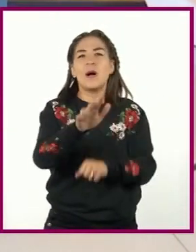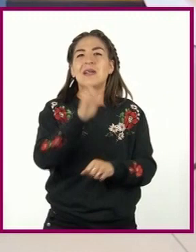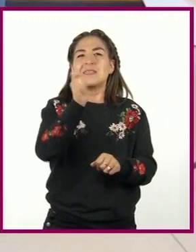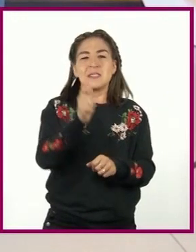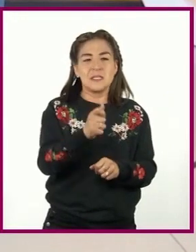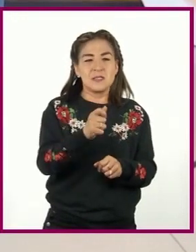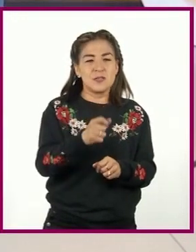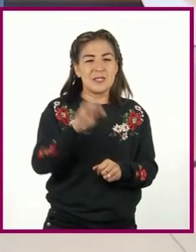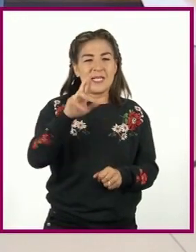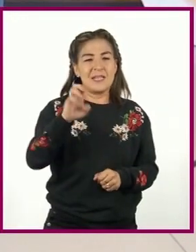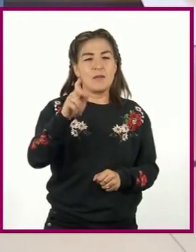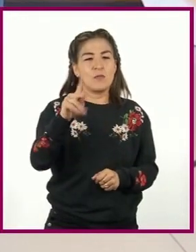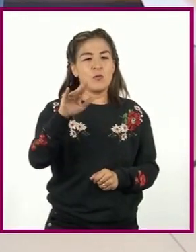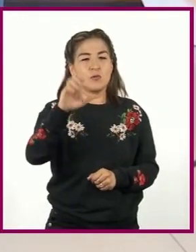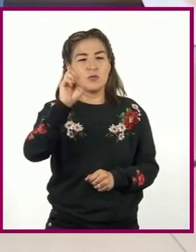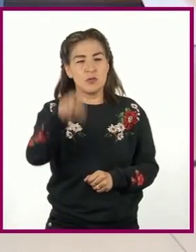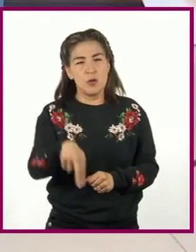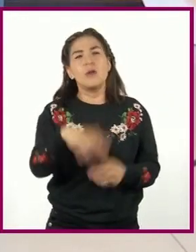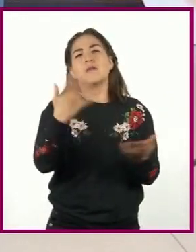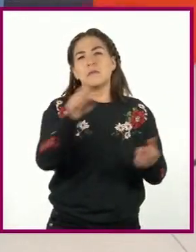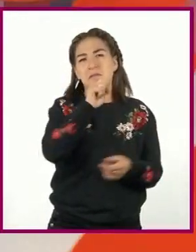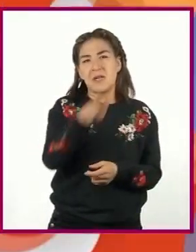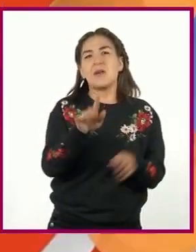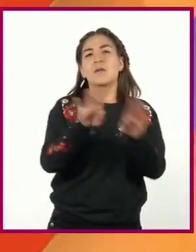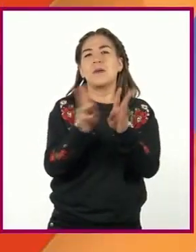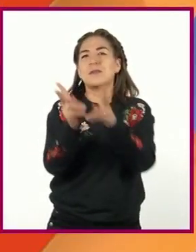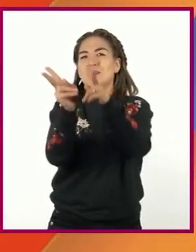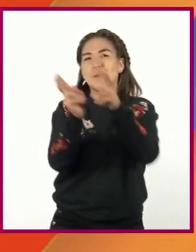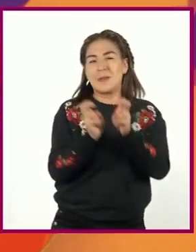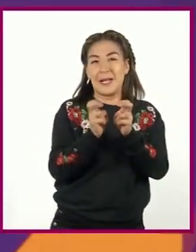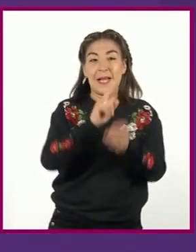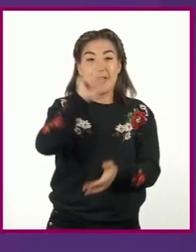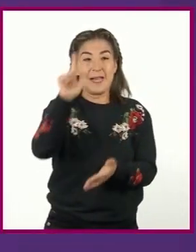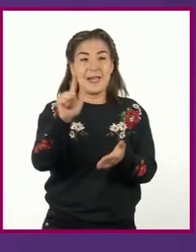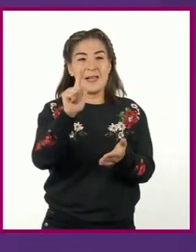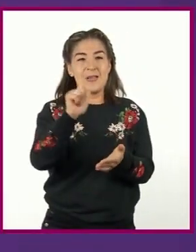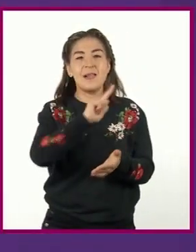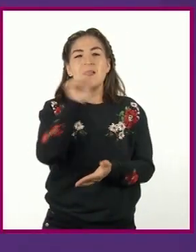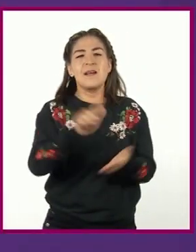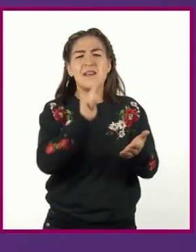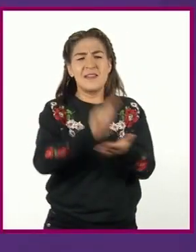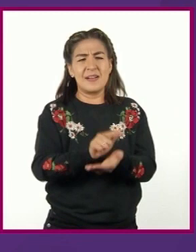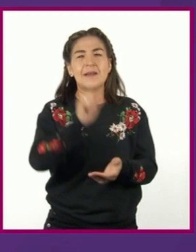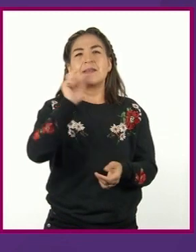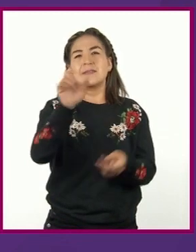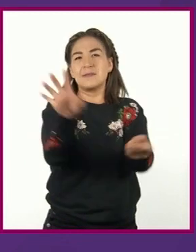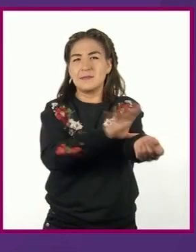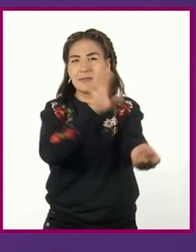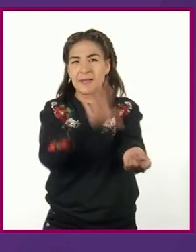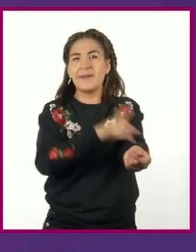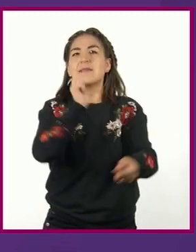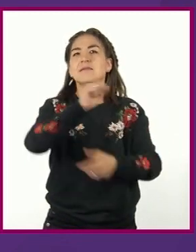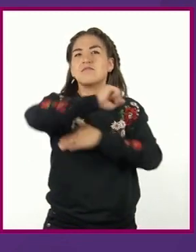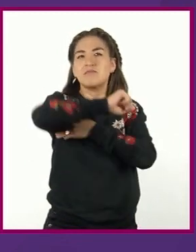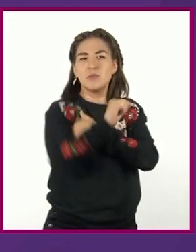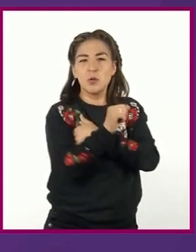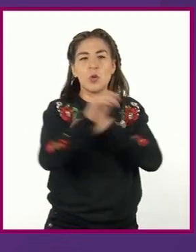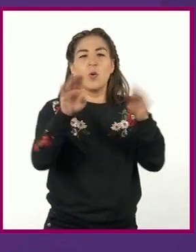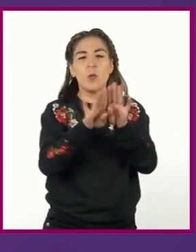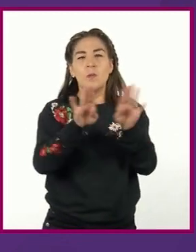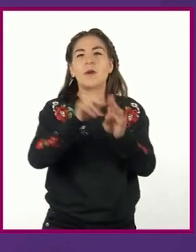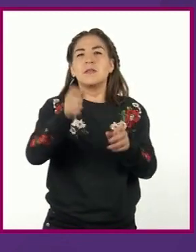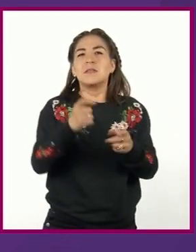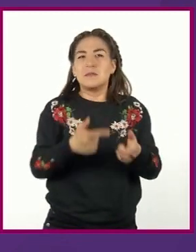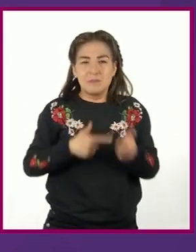de repulsión o de atracción. La ley de cargas eléctricas nos indica que cargas iguales se